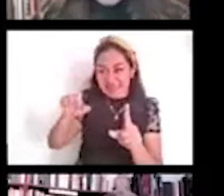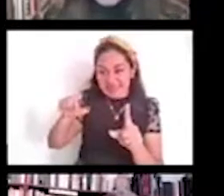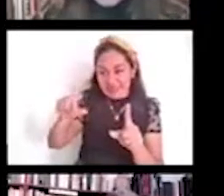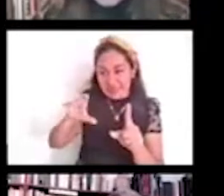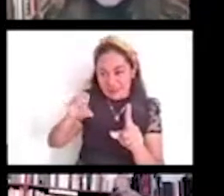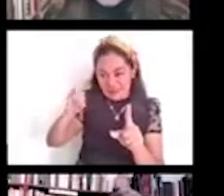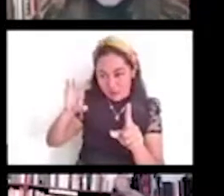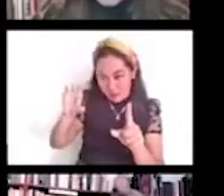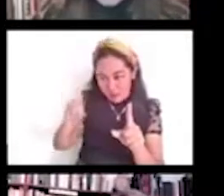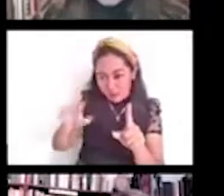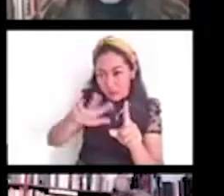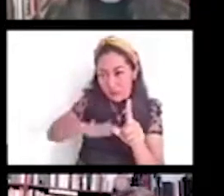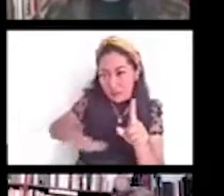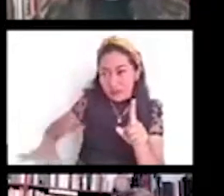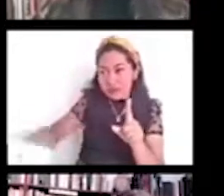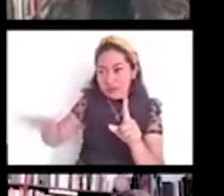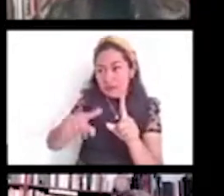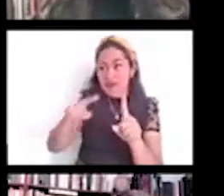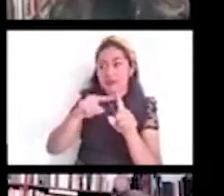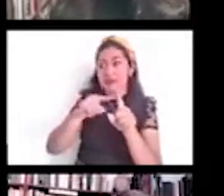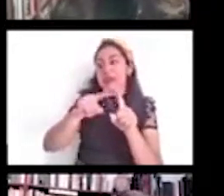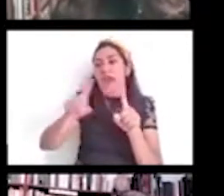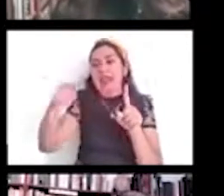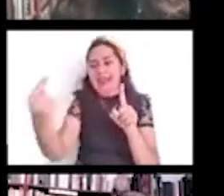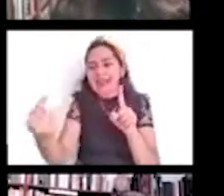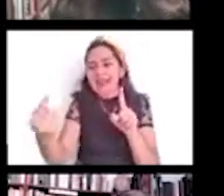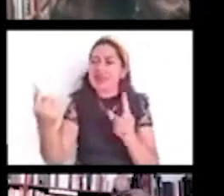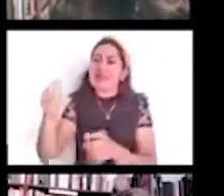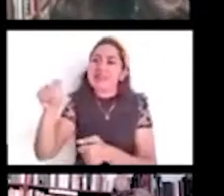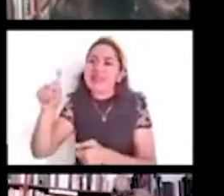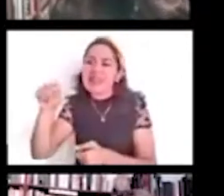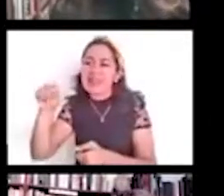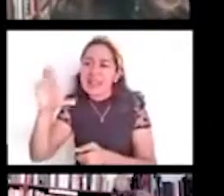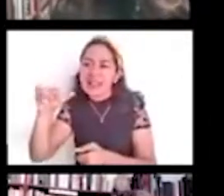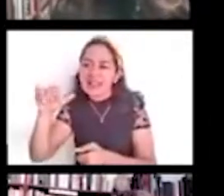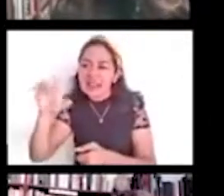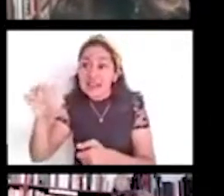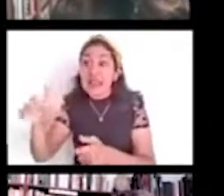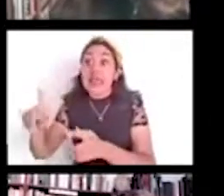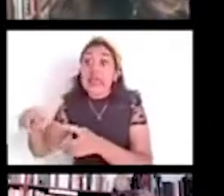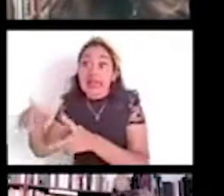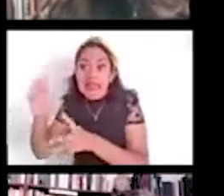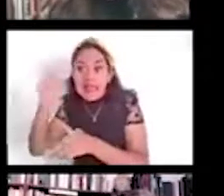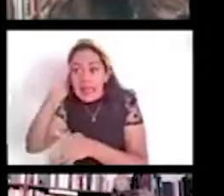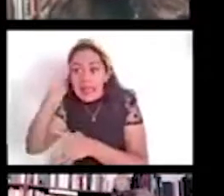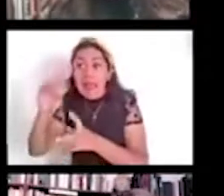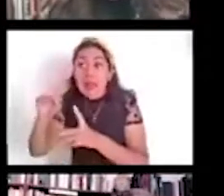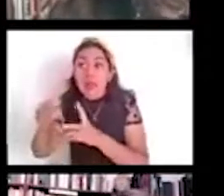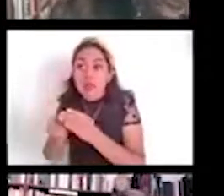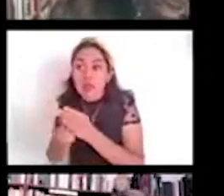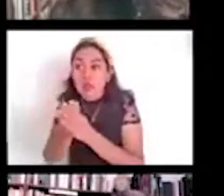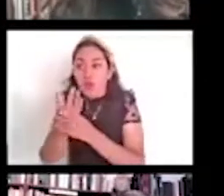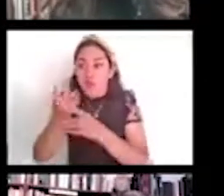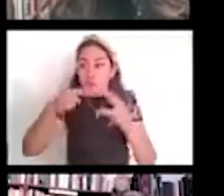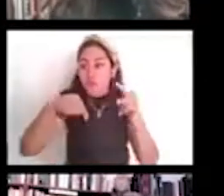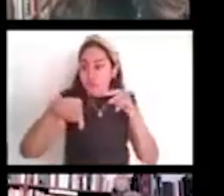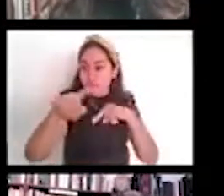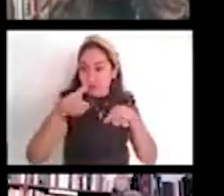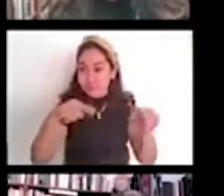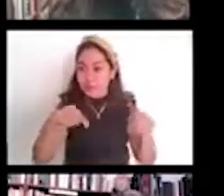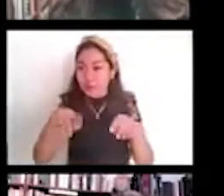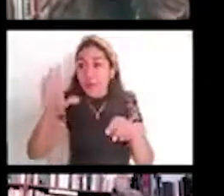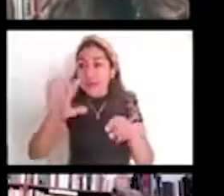momento, Ixcoatl, Tlacaelel implantan un nuevo orden, y a raíz de la incorporación